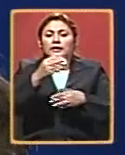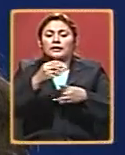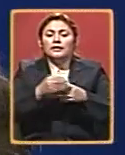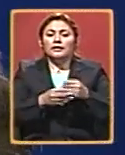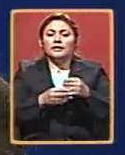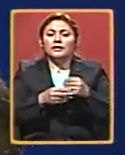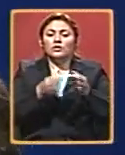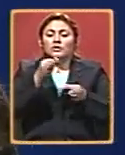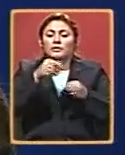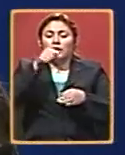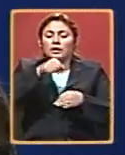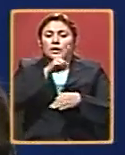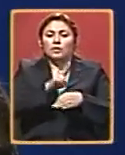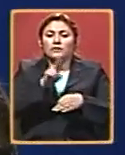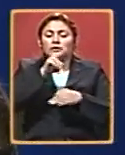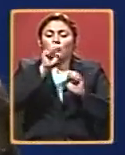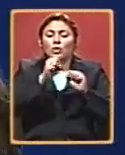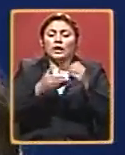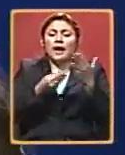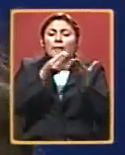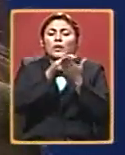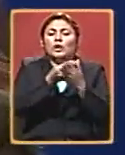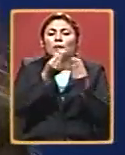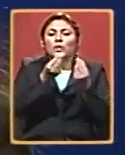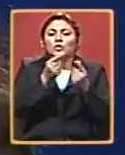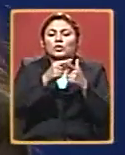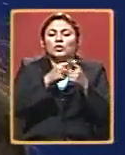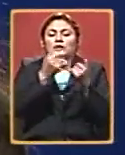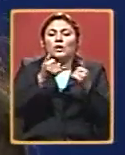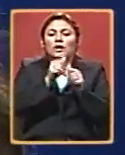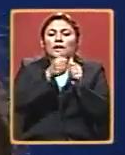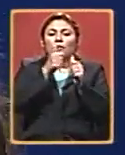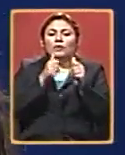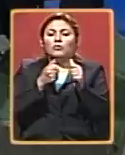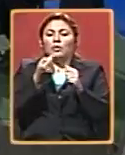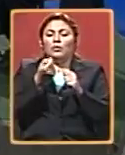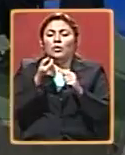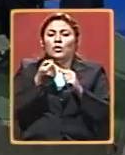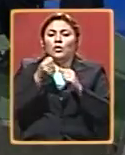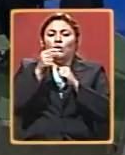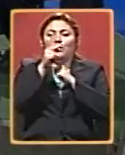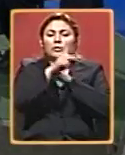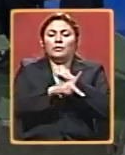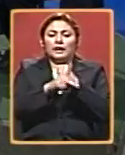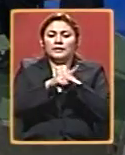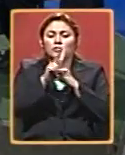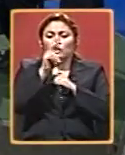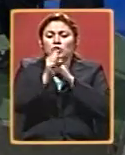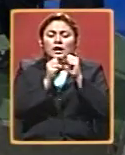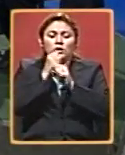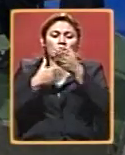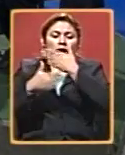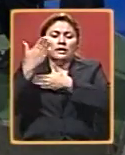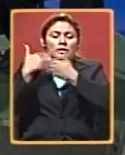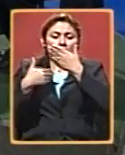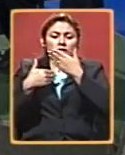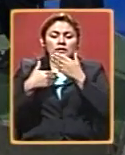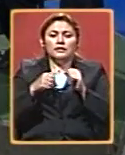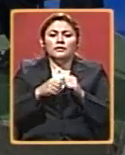casa de estudios como esta, ahí podría aportar mucho. Entonces ahora devolviéndome un poco al país, hace igual más o menos 2 años participé en